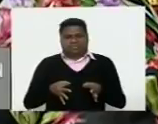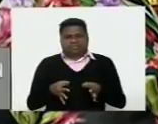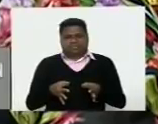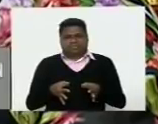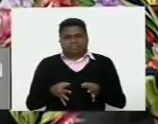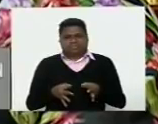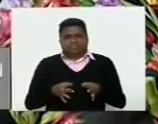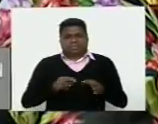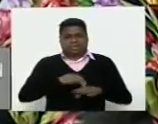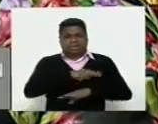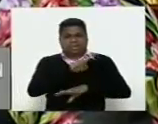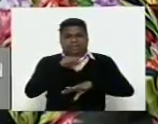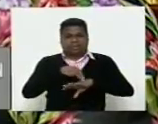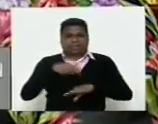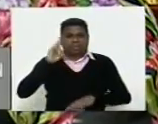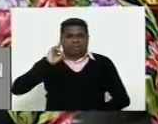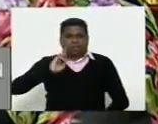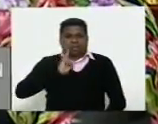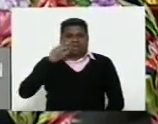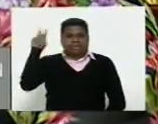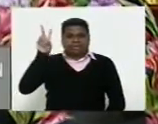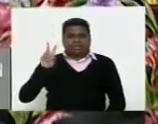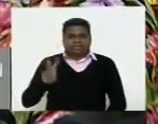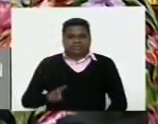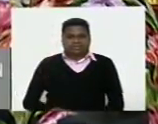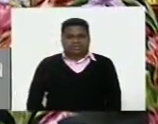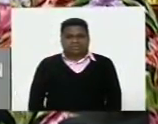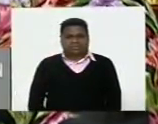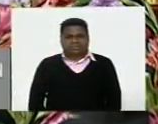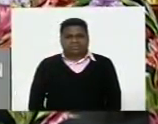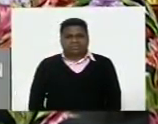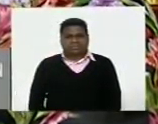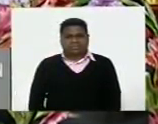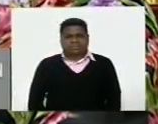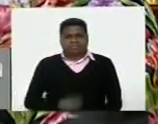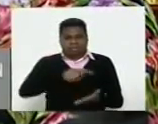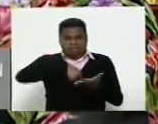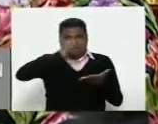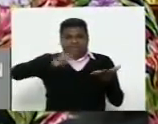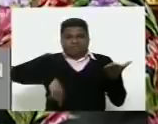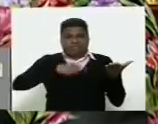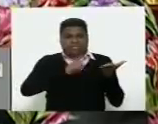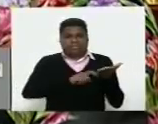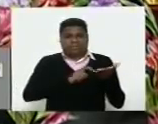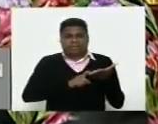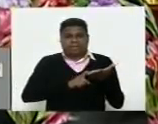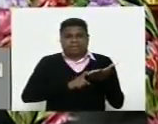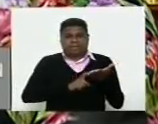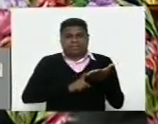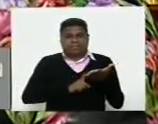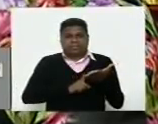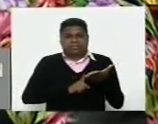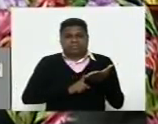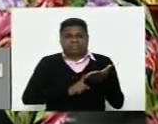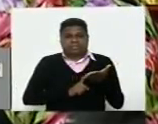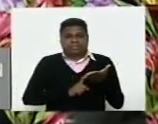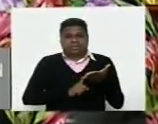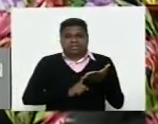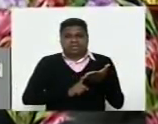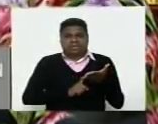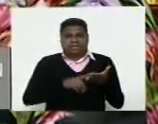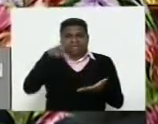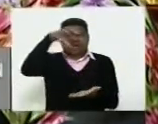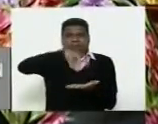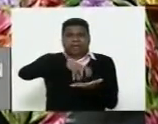la República Bolivariana de Venezuela, dado y firmado en el hemiciclo de sesiones de la Asamblea